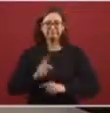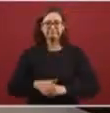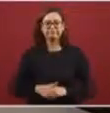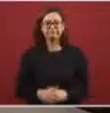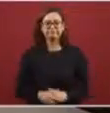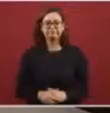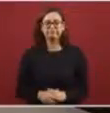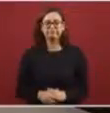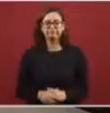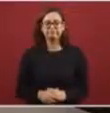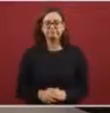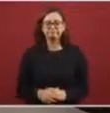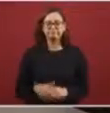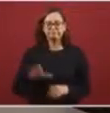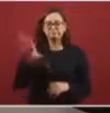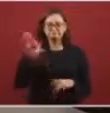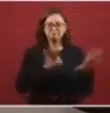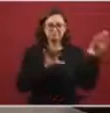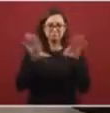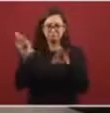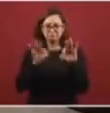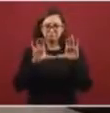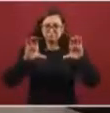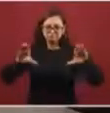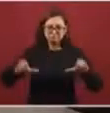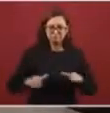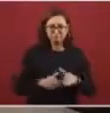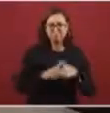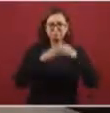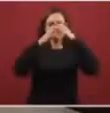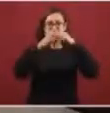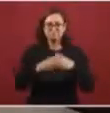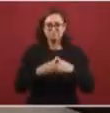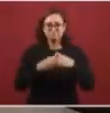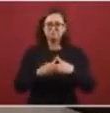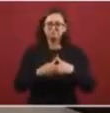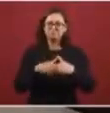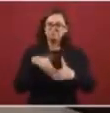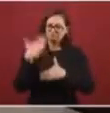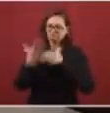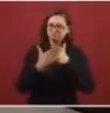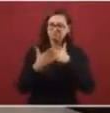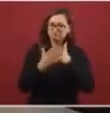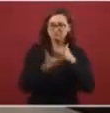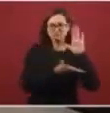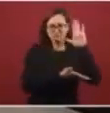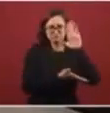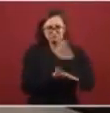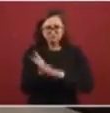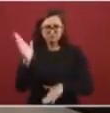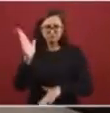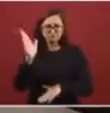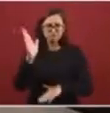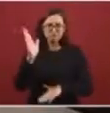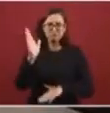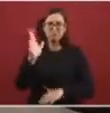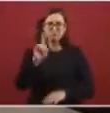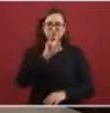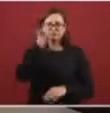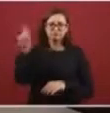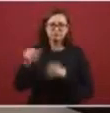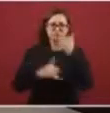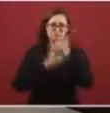que integran la delegación que representará a México en los